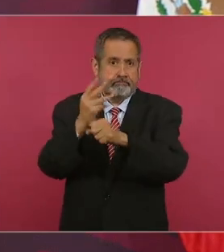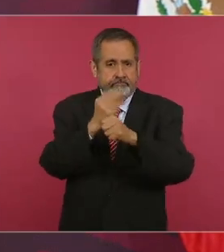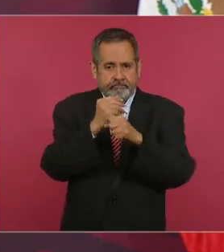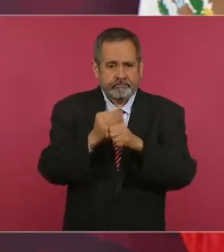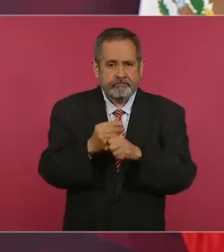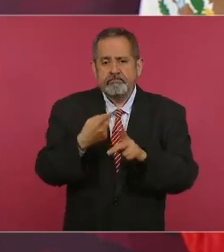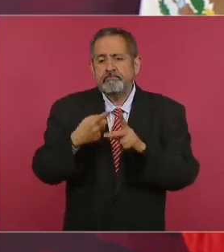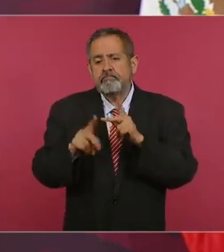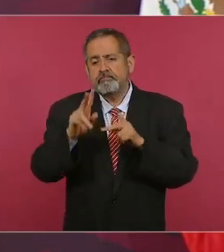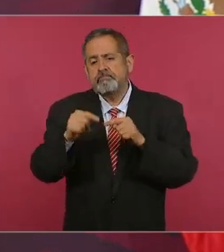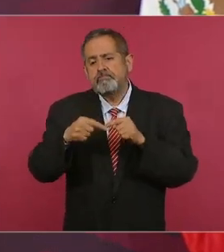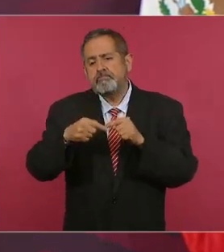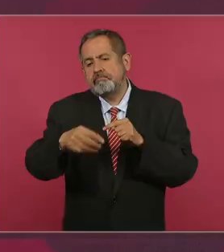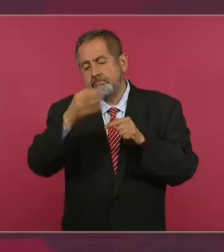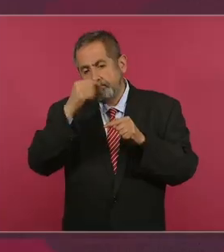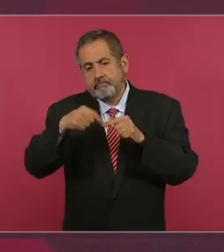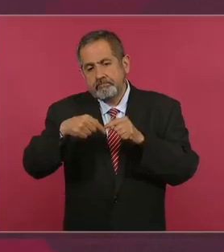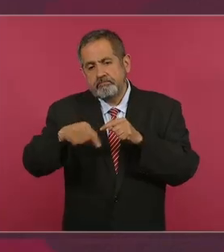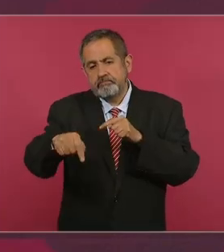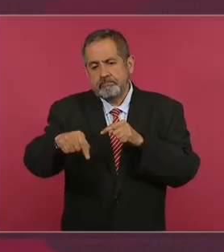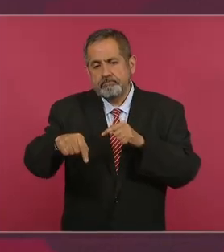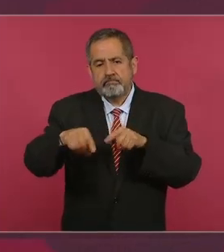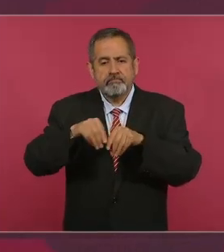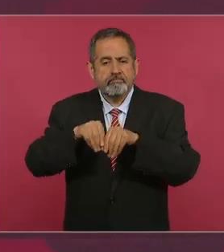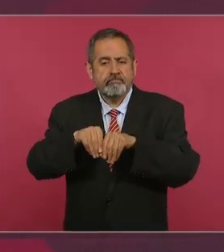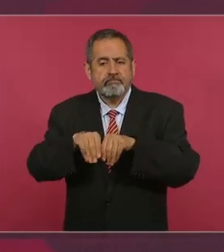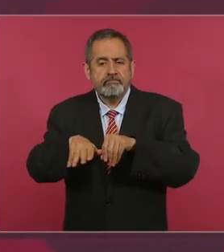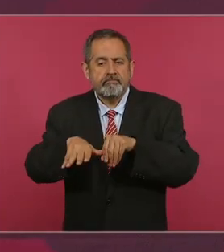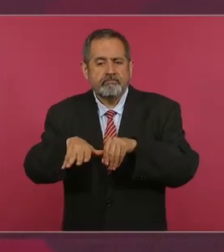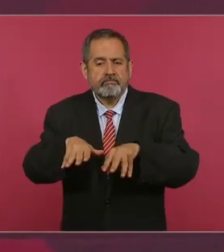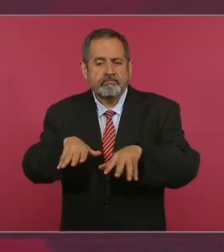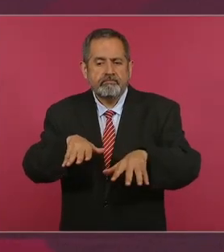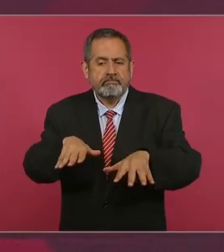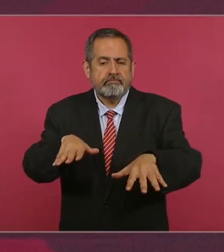restablecido, pero falta ir